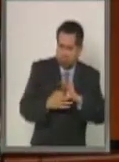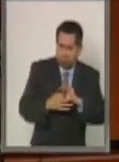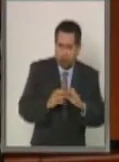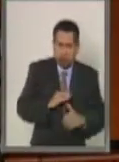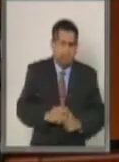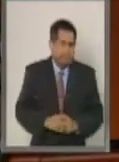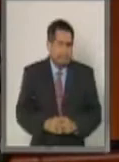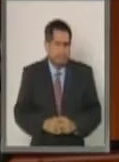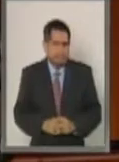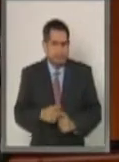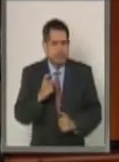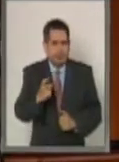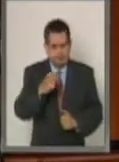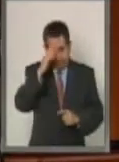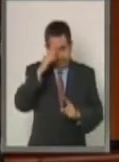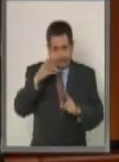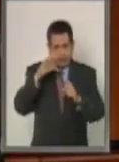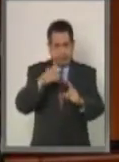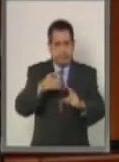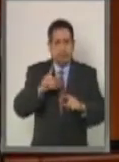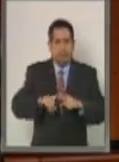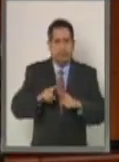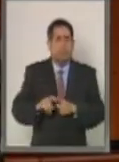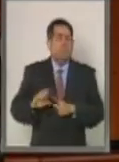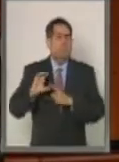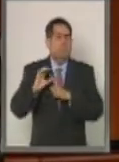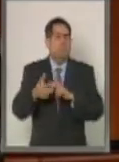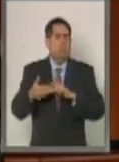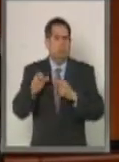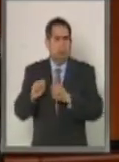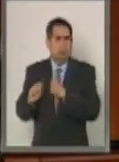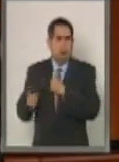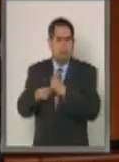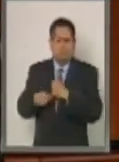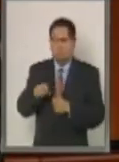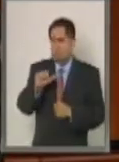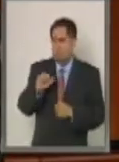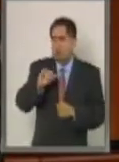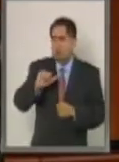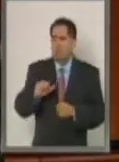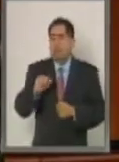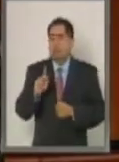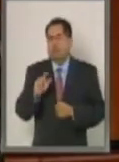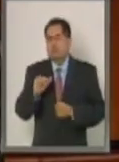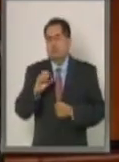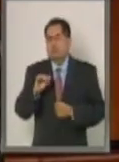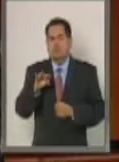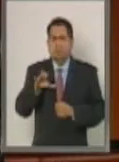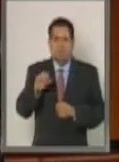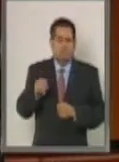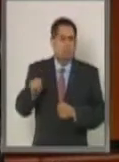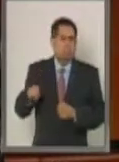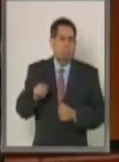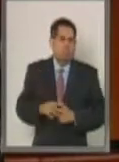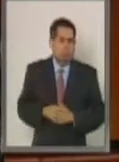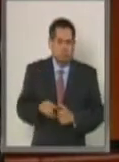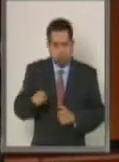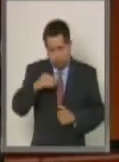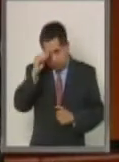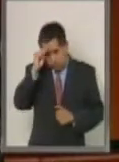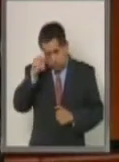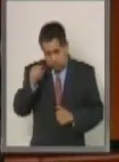Con este objetivo, la Comisión de Relaciones Exteriores Asia-Pacífico ha